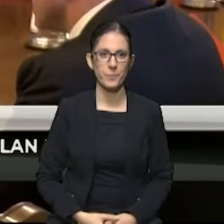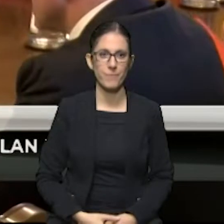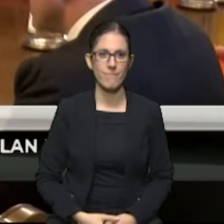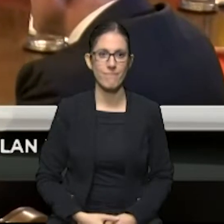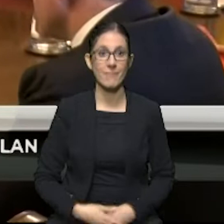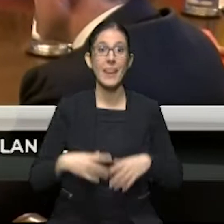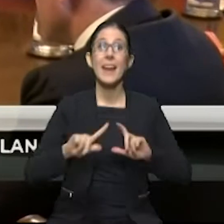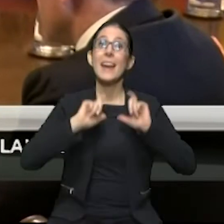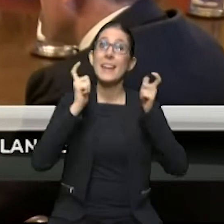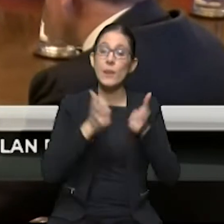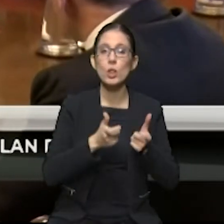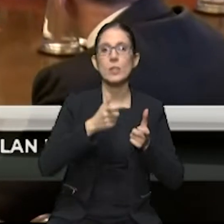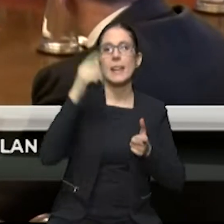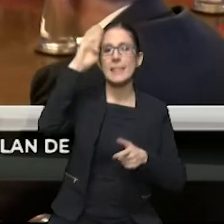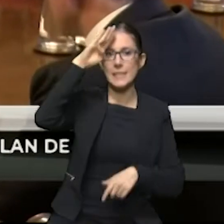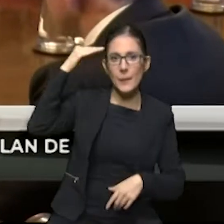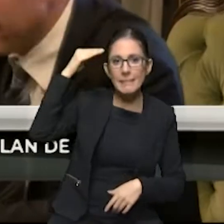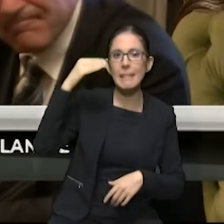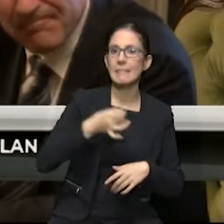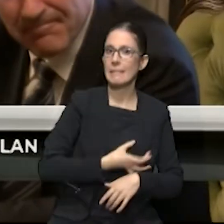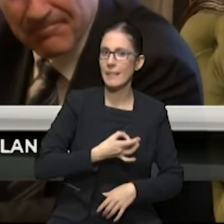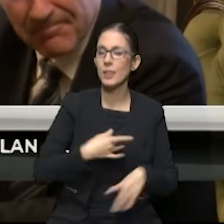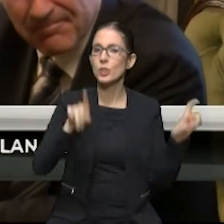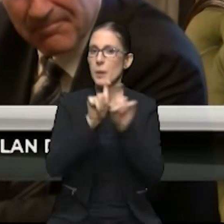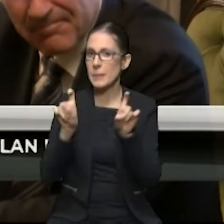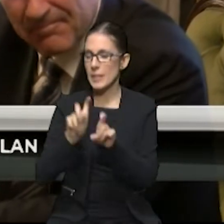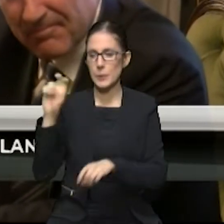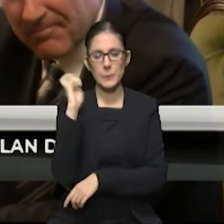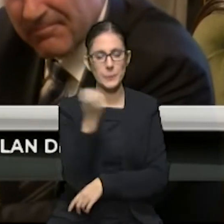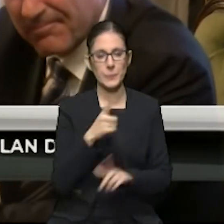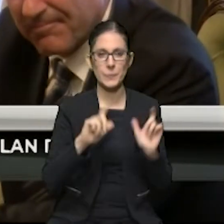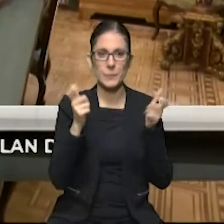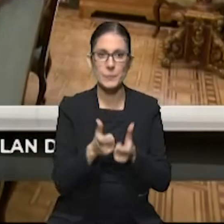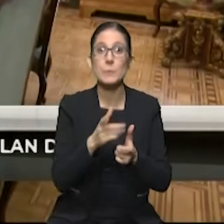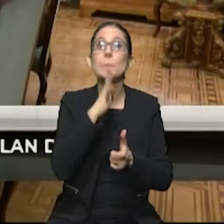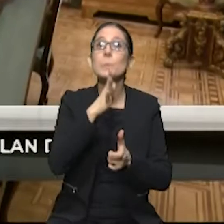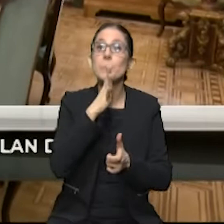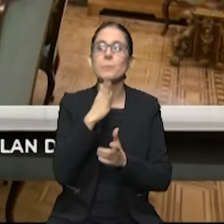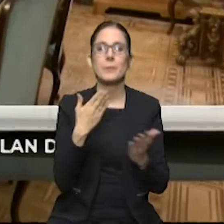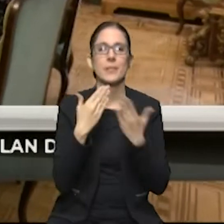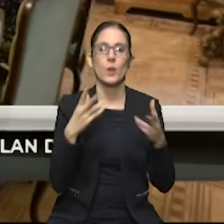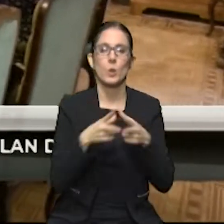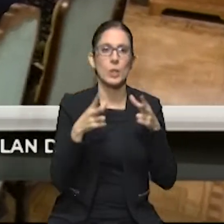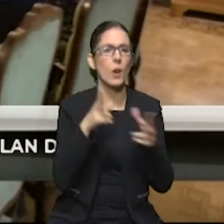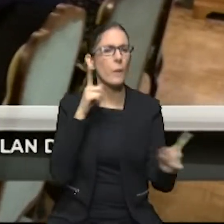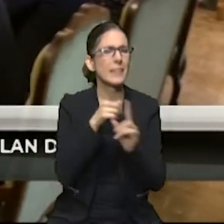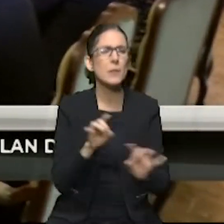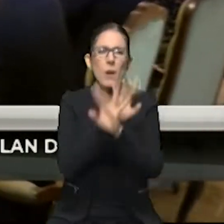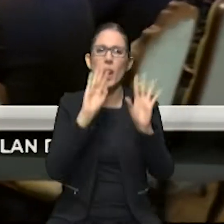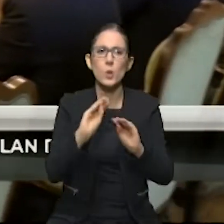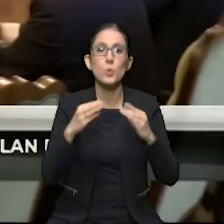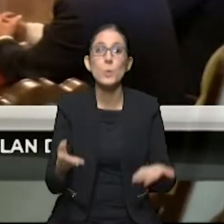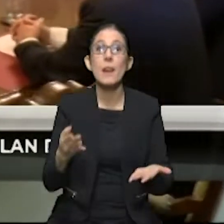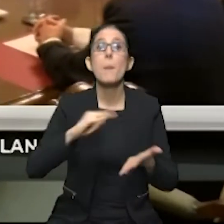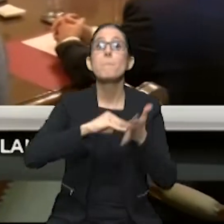Reunión de chivites, sindicatos y empresarios en el marco del Consejo de Diálogo Social con un objetivo claro, la elaboración del plan de empleo.